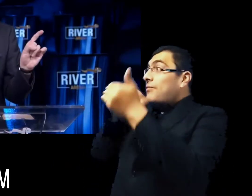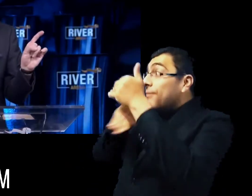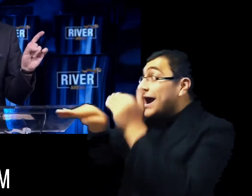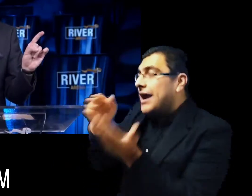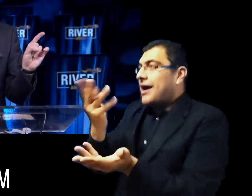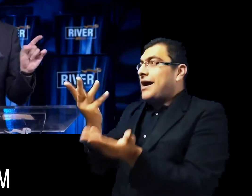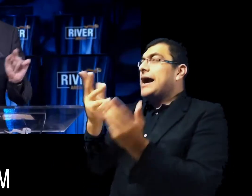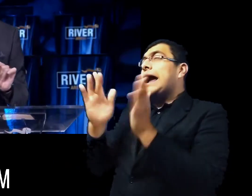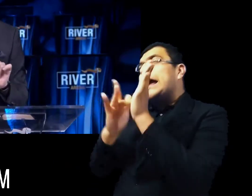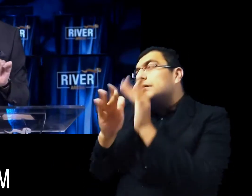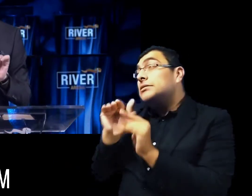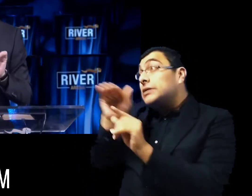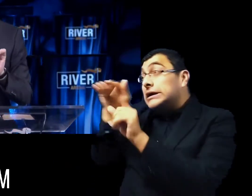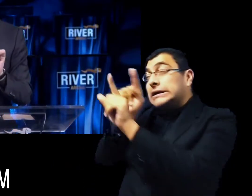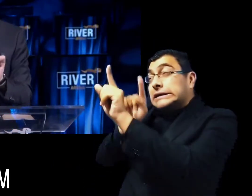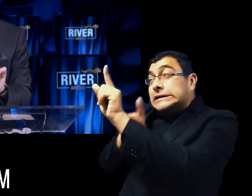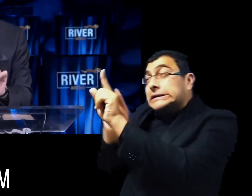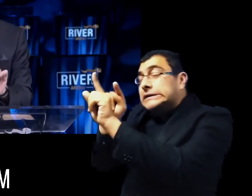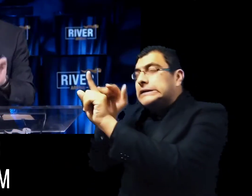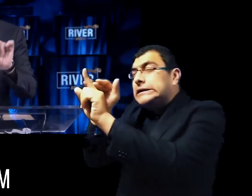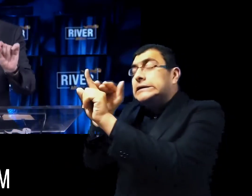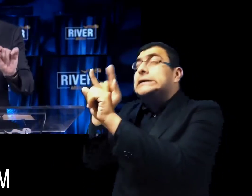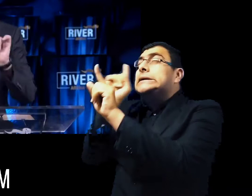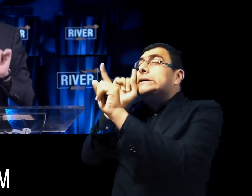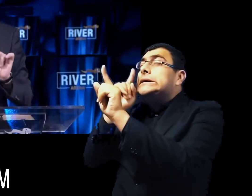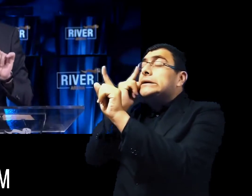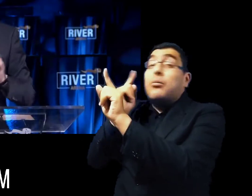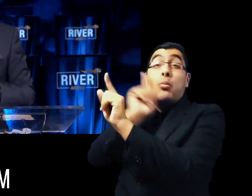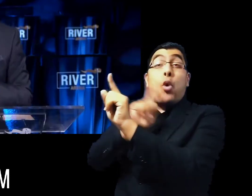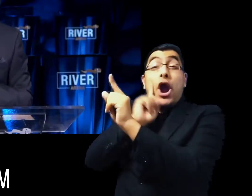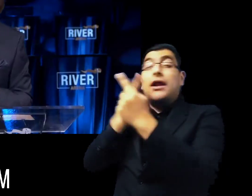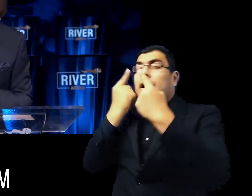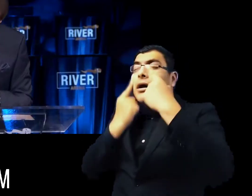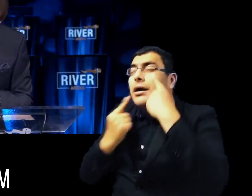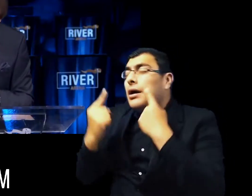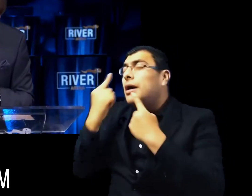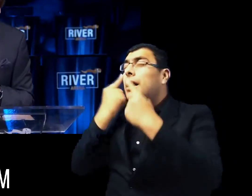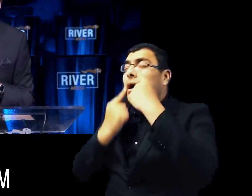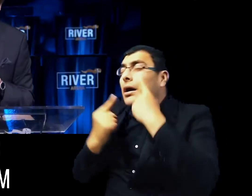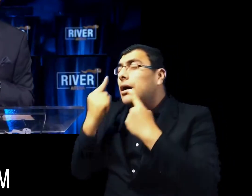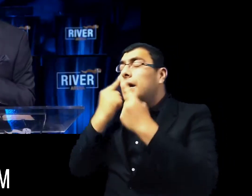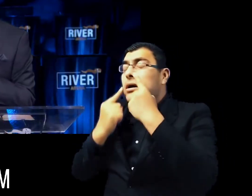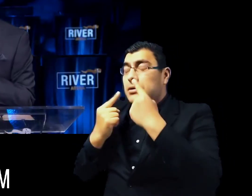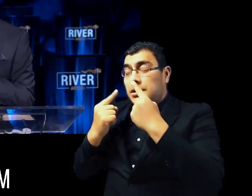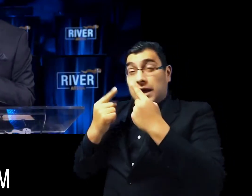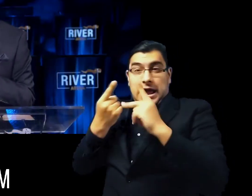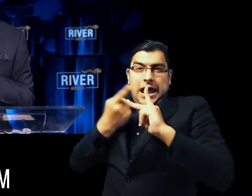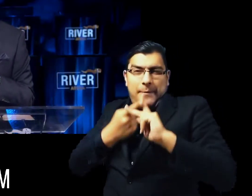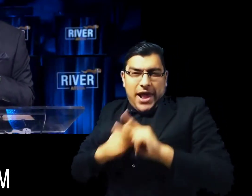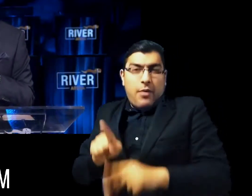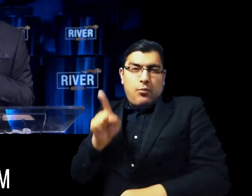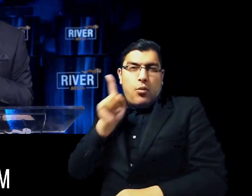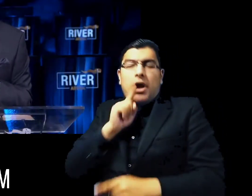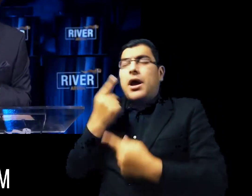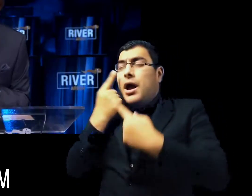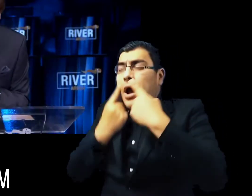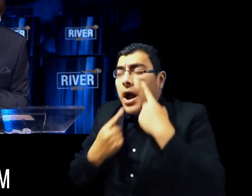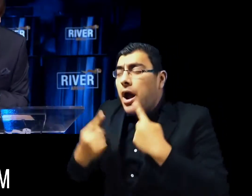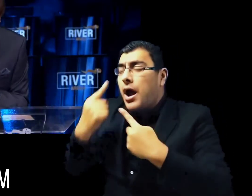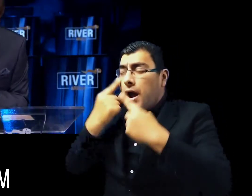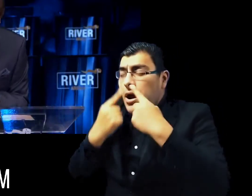detrás de él, se puso a llorar a sus pies y comenzó, con las lágrimas obviamente,